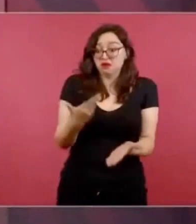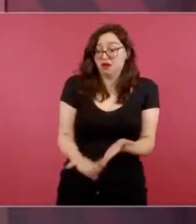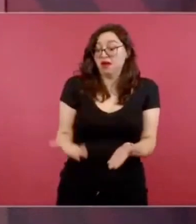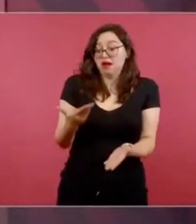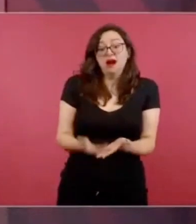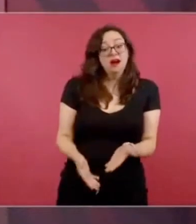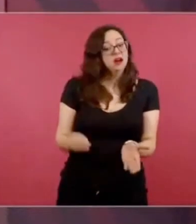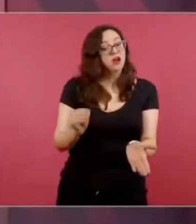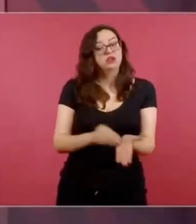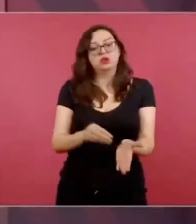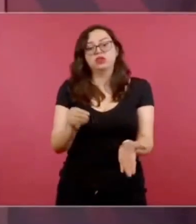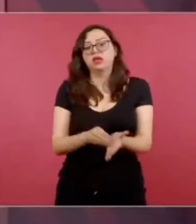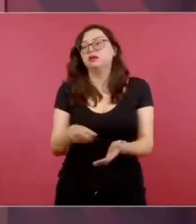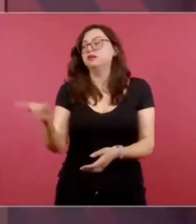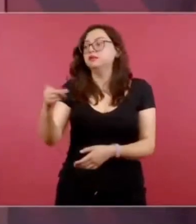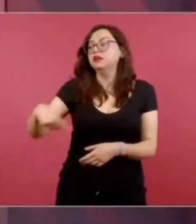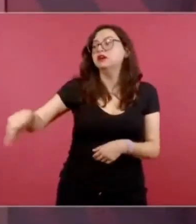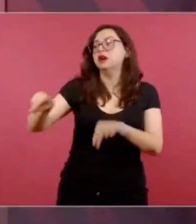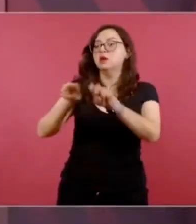potentados.